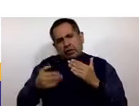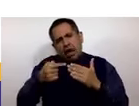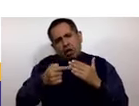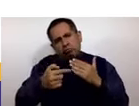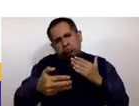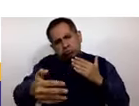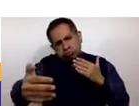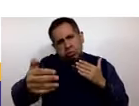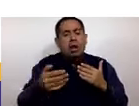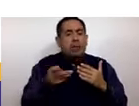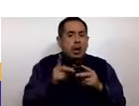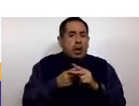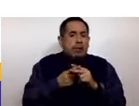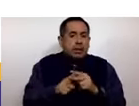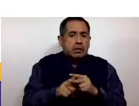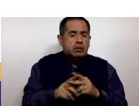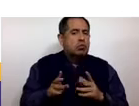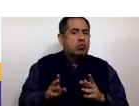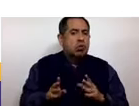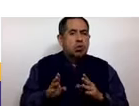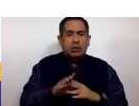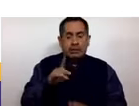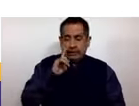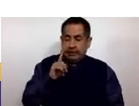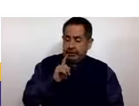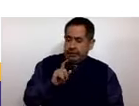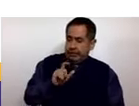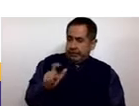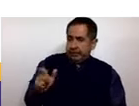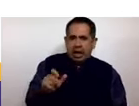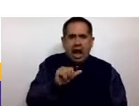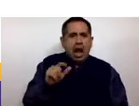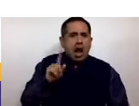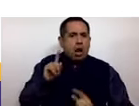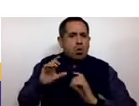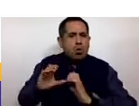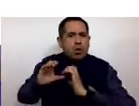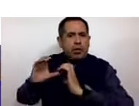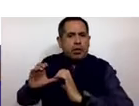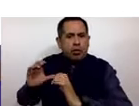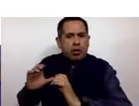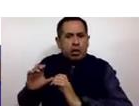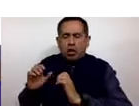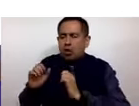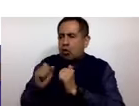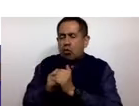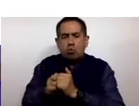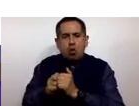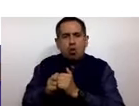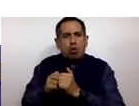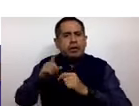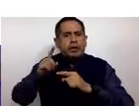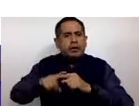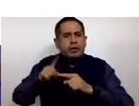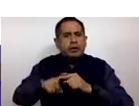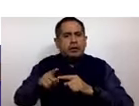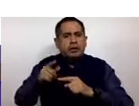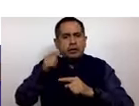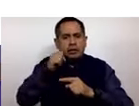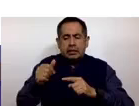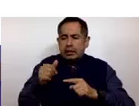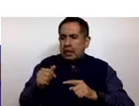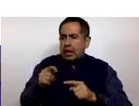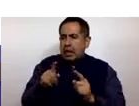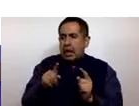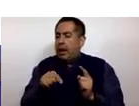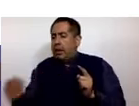sobre todo casi siempre se remunera a las cuidadoras, pero siempre es como pasa por las cuidadoras, pero siempre llega a la persona cuidada.